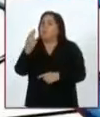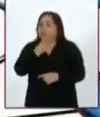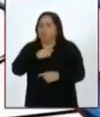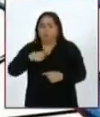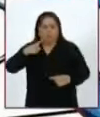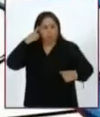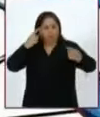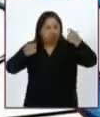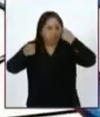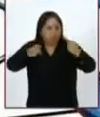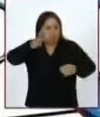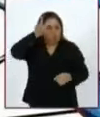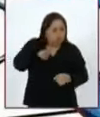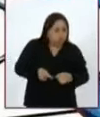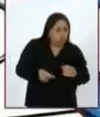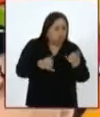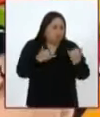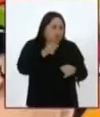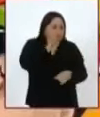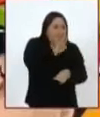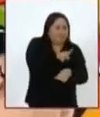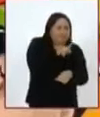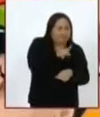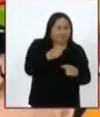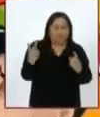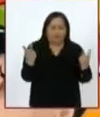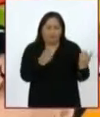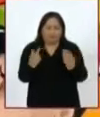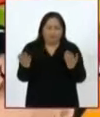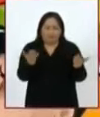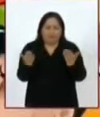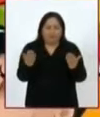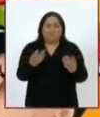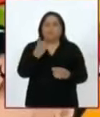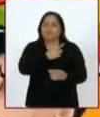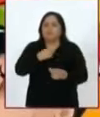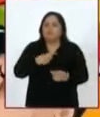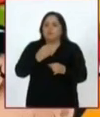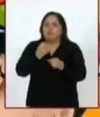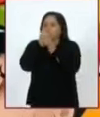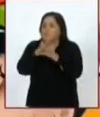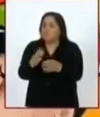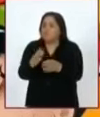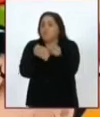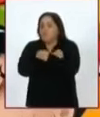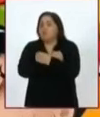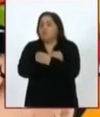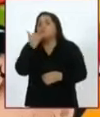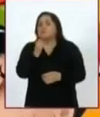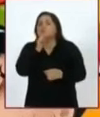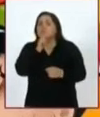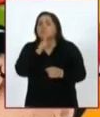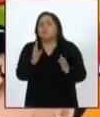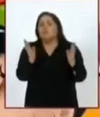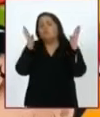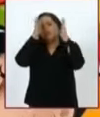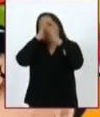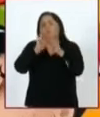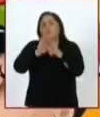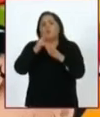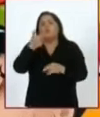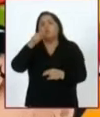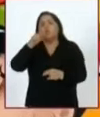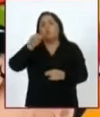equilibrio entre realidad y fantasía, consigan educar, informar o entretener a través del humor y